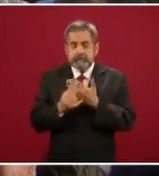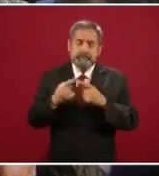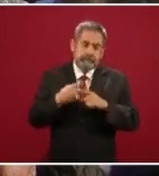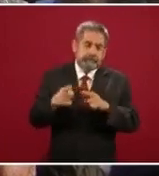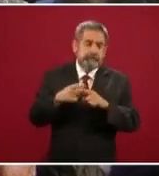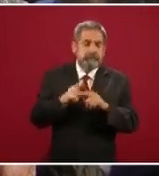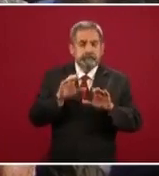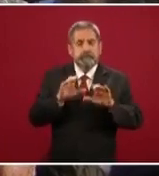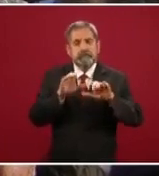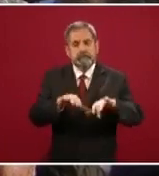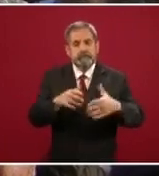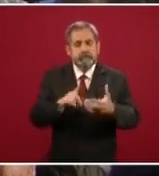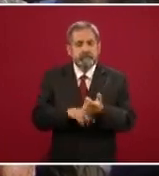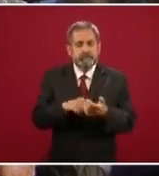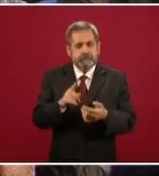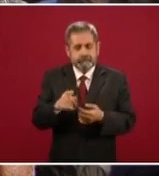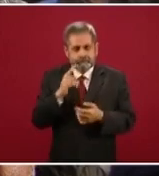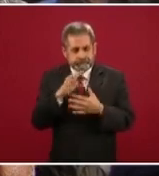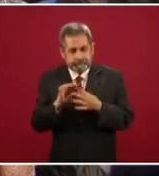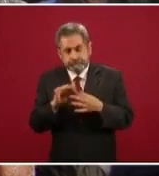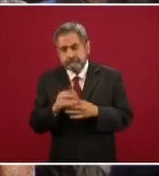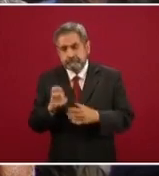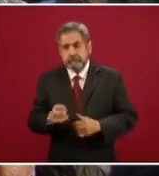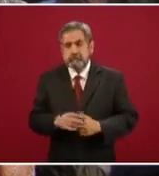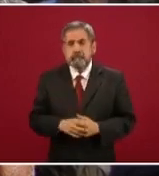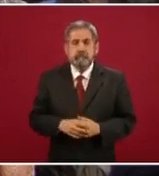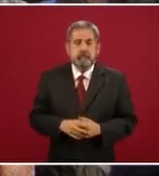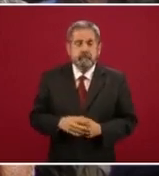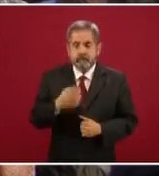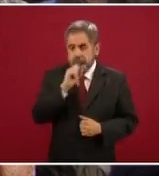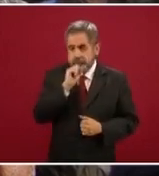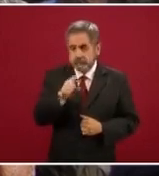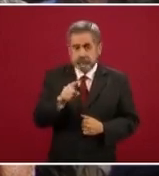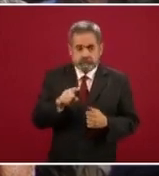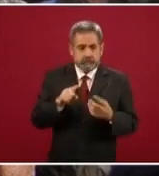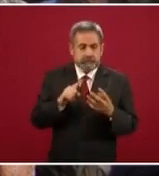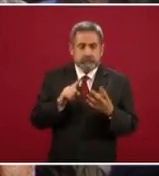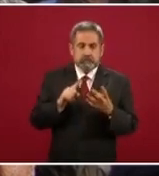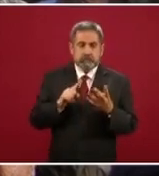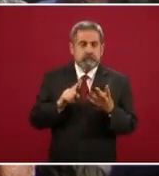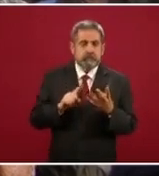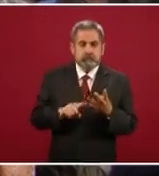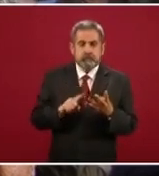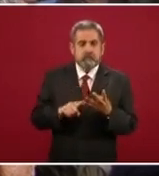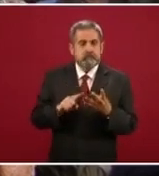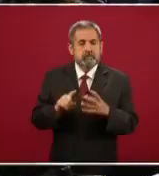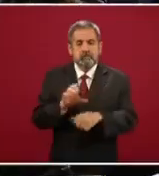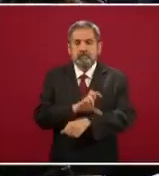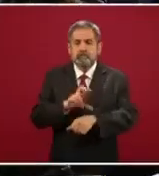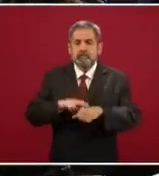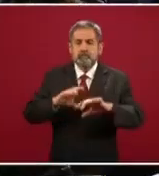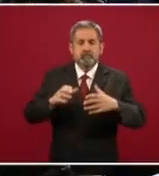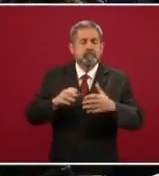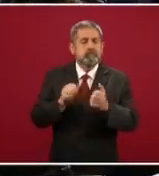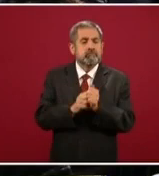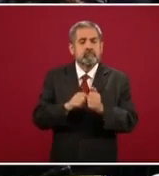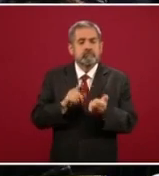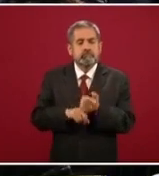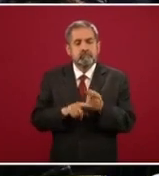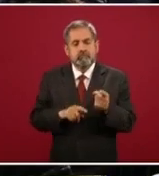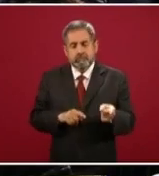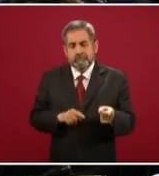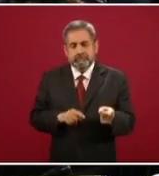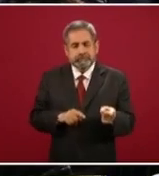de inversión, sobre todo en infraestructura. Y la cuarta es una coordinación con